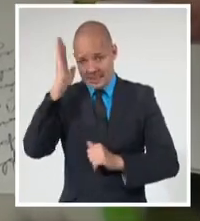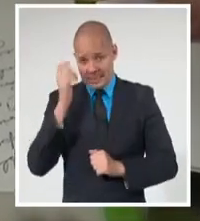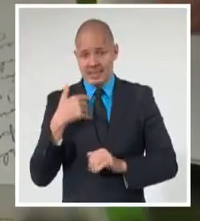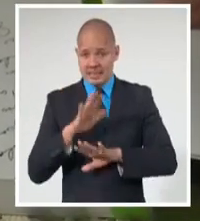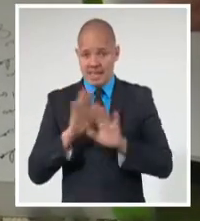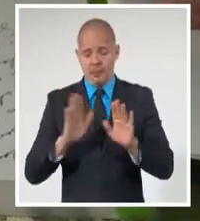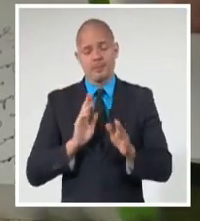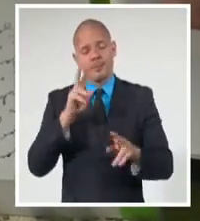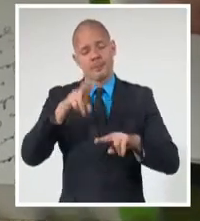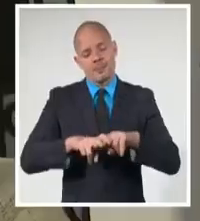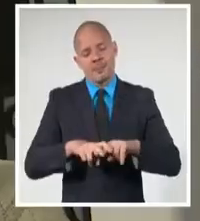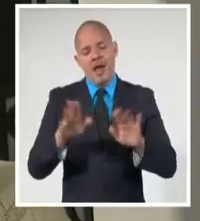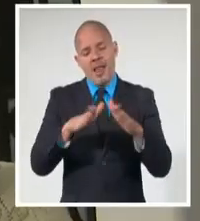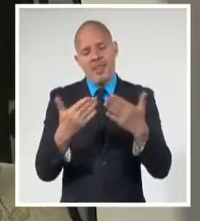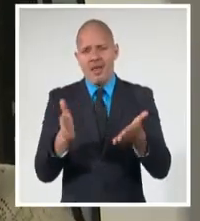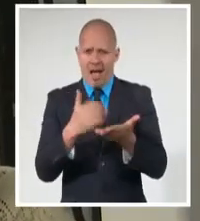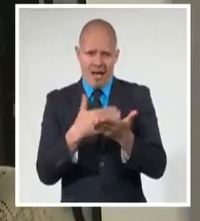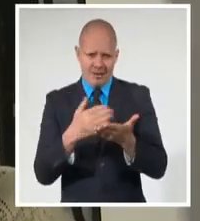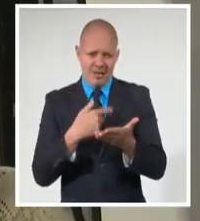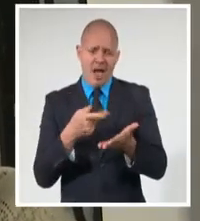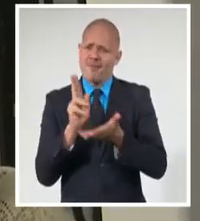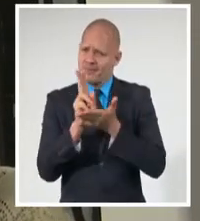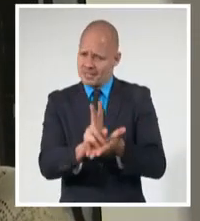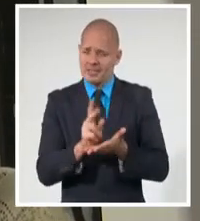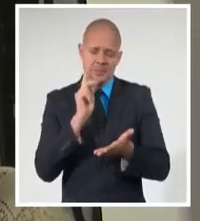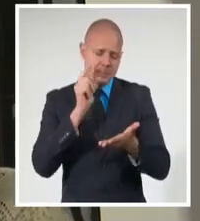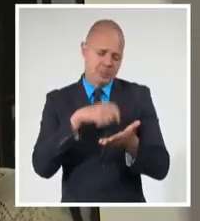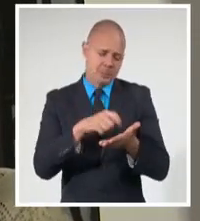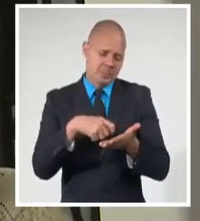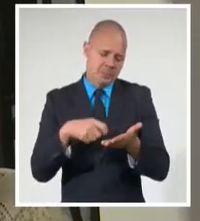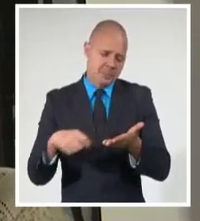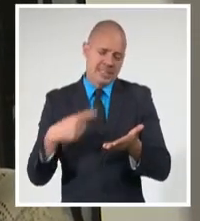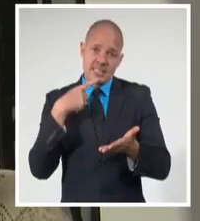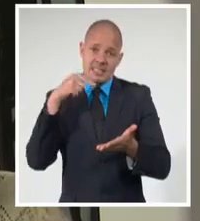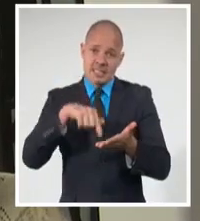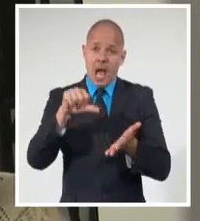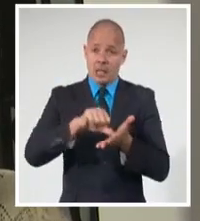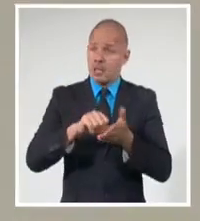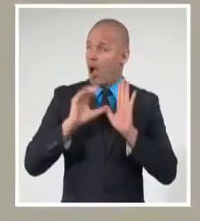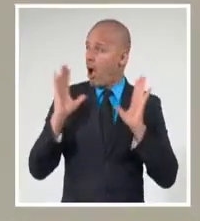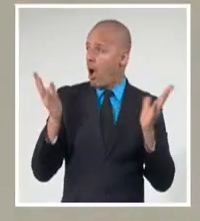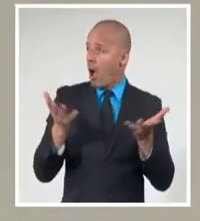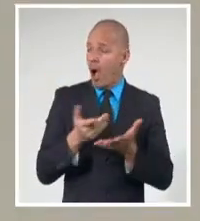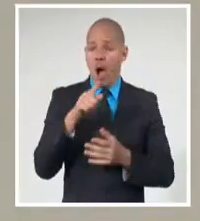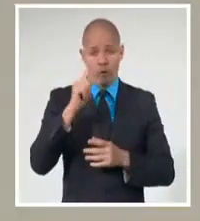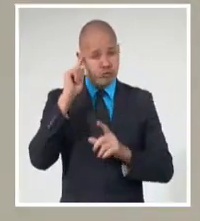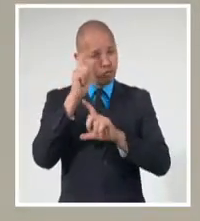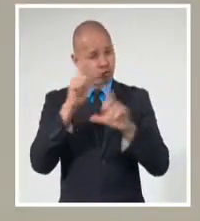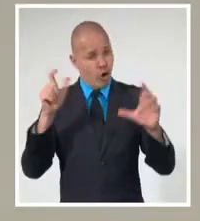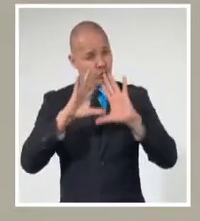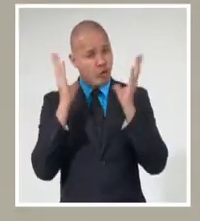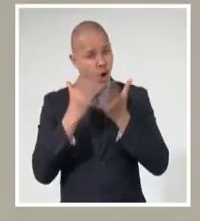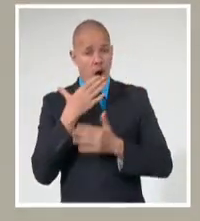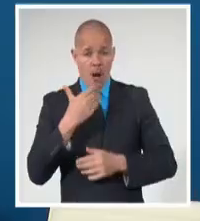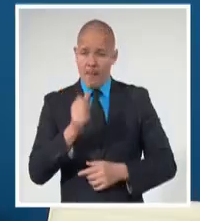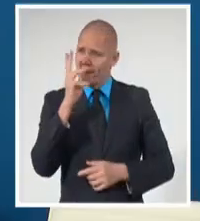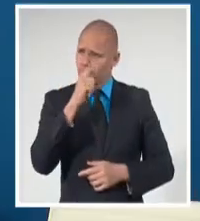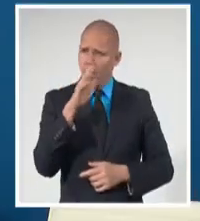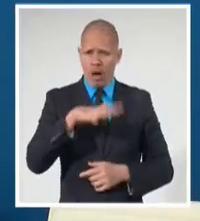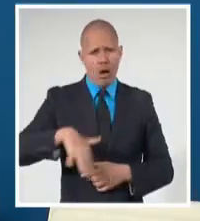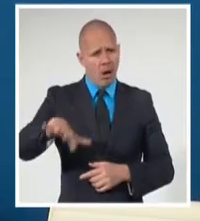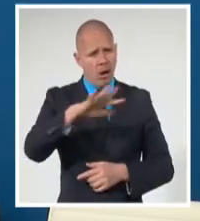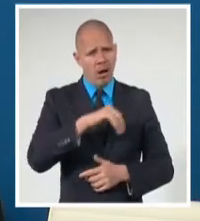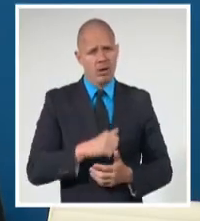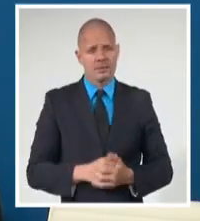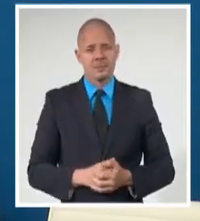libro de visitantes que el centro alberga conocimiento, compromiso, sabiduría, resistencia creativa y belleza. El reto